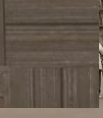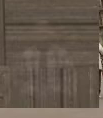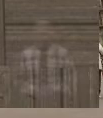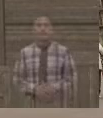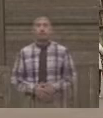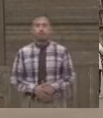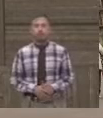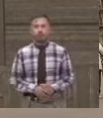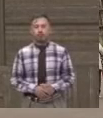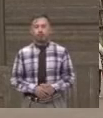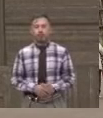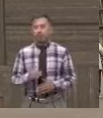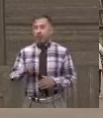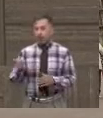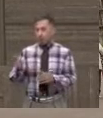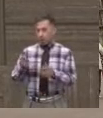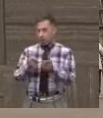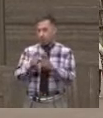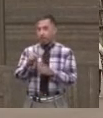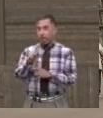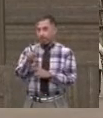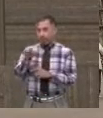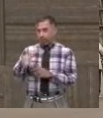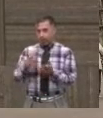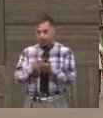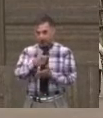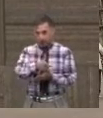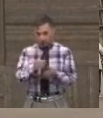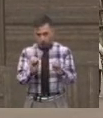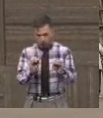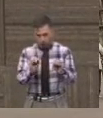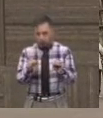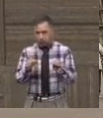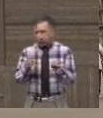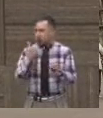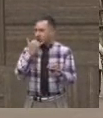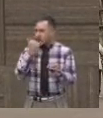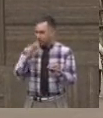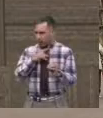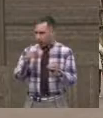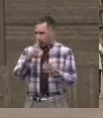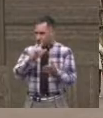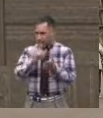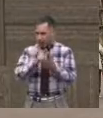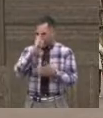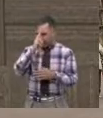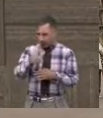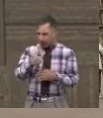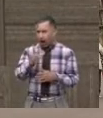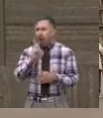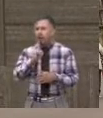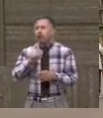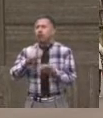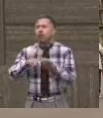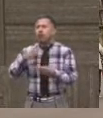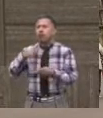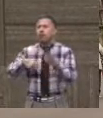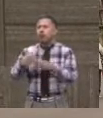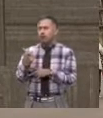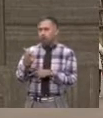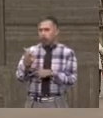entonces estamos hablando de un posible financiamiento ilegal y habría que preguntar si el origen del recurso es lícito o